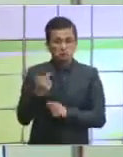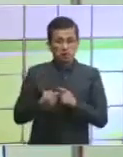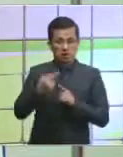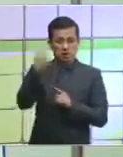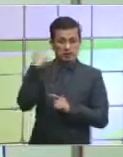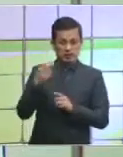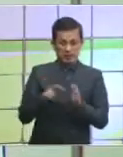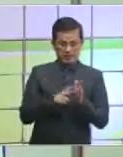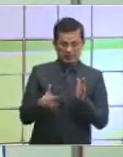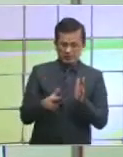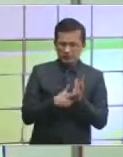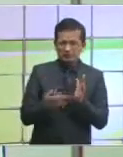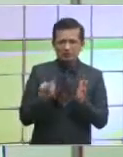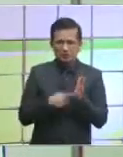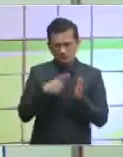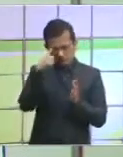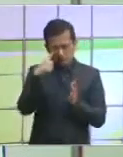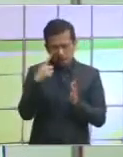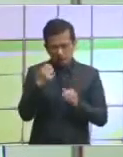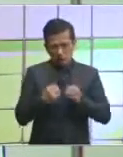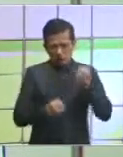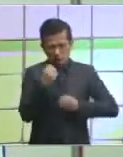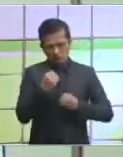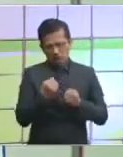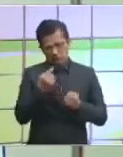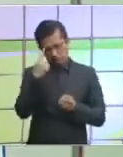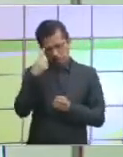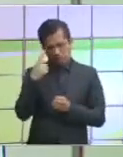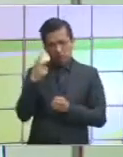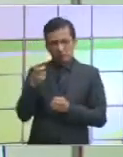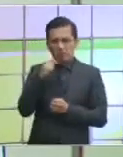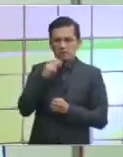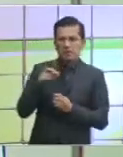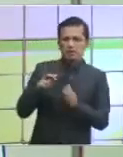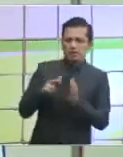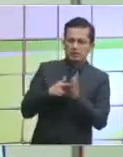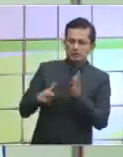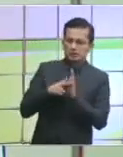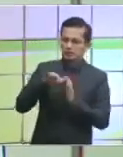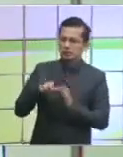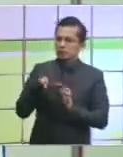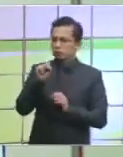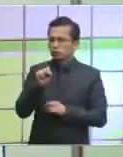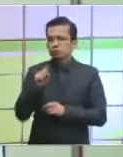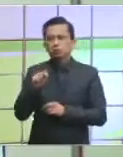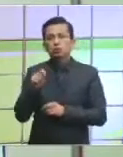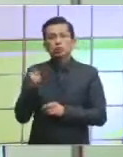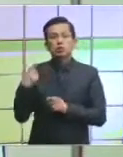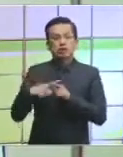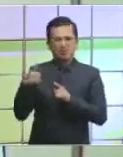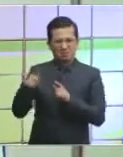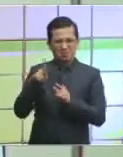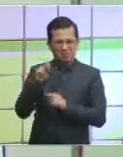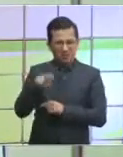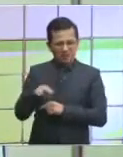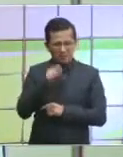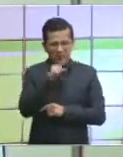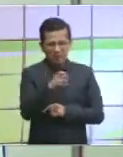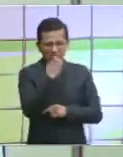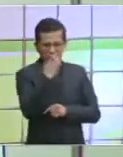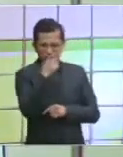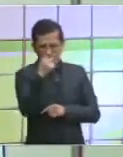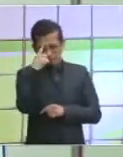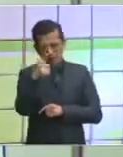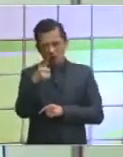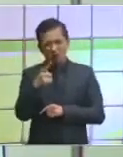revista de legislación y jurisprudencia lizio va hacia el mercado la revista news que publicaban los panistas la revista la facultad es